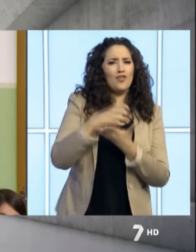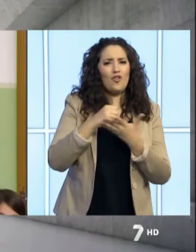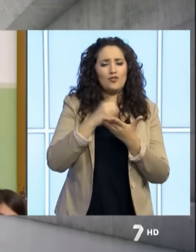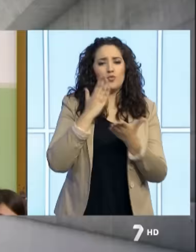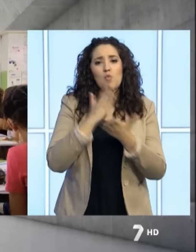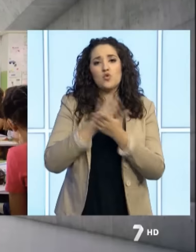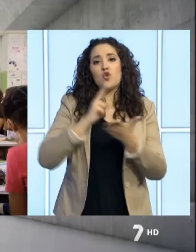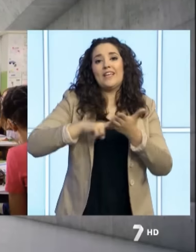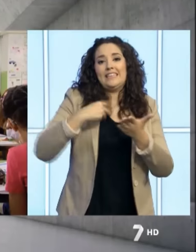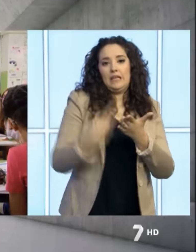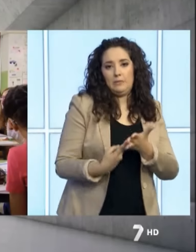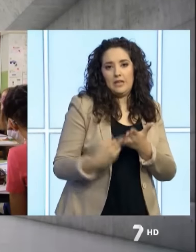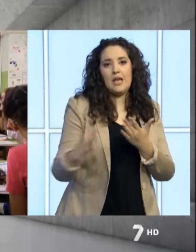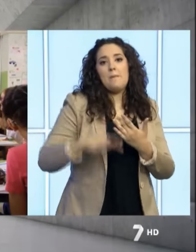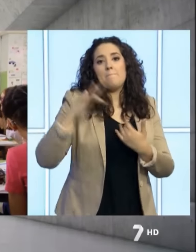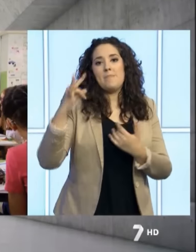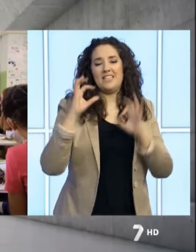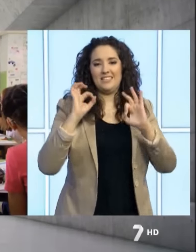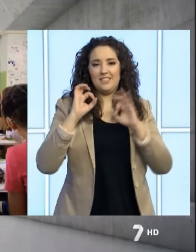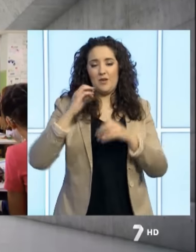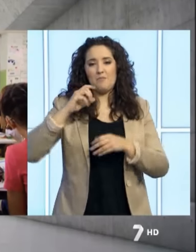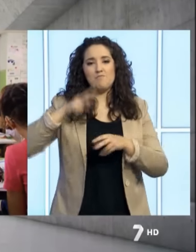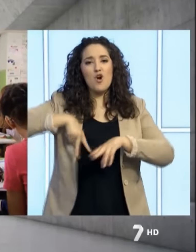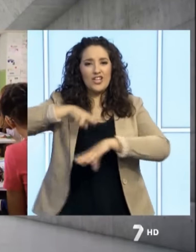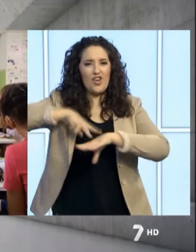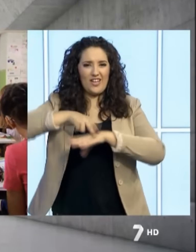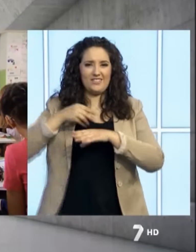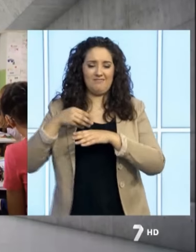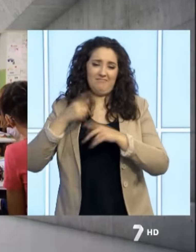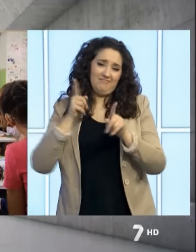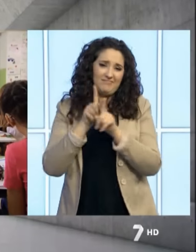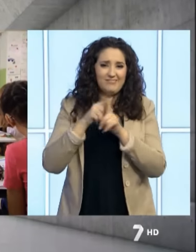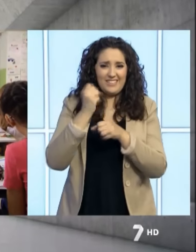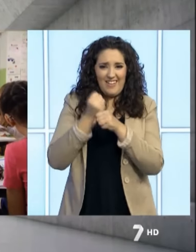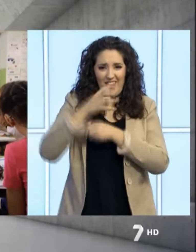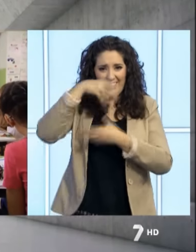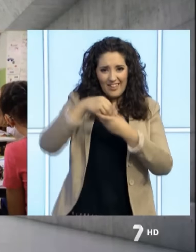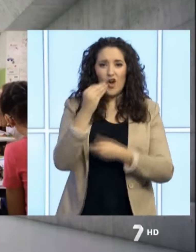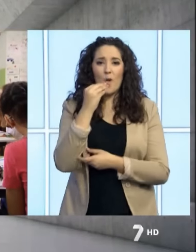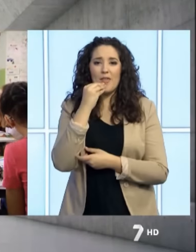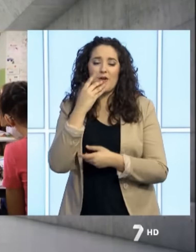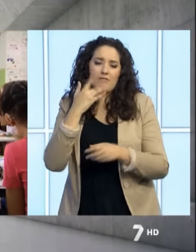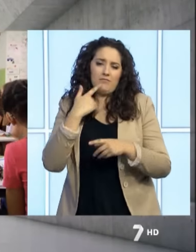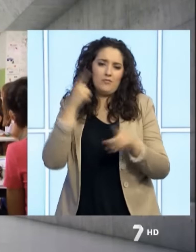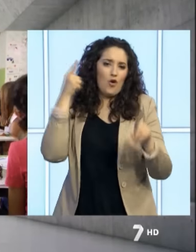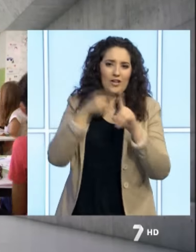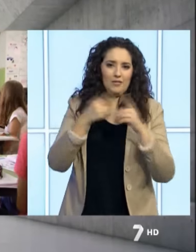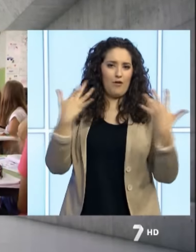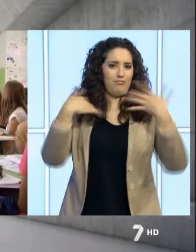intérprete e incluso los monitores del comedor para favorecer la integración total de los niños sordos.